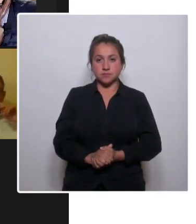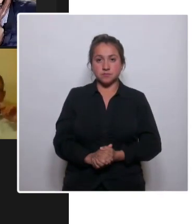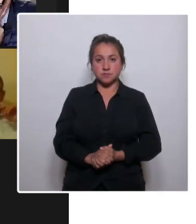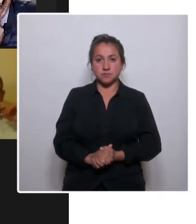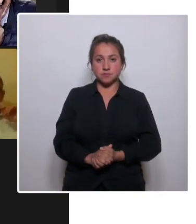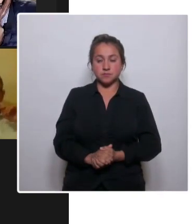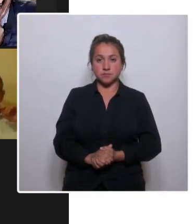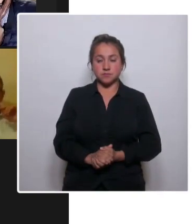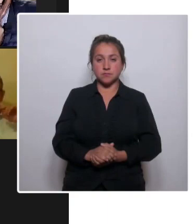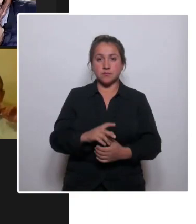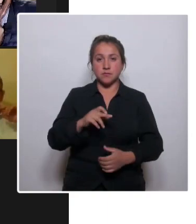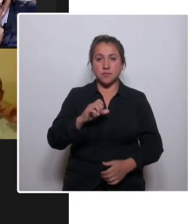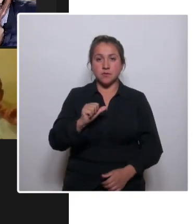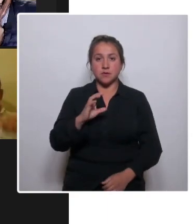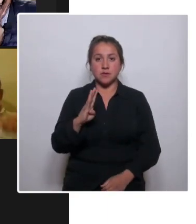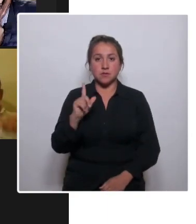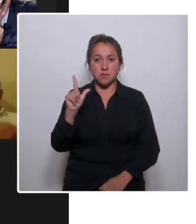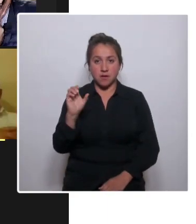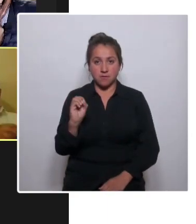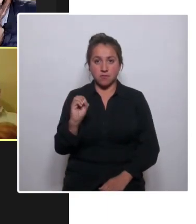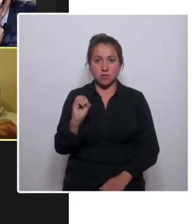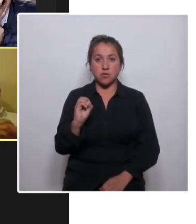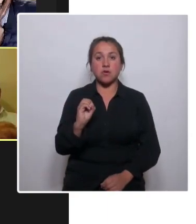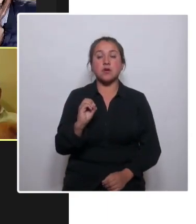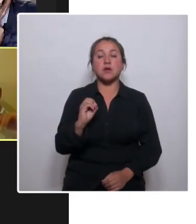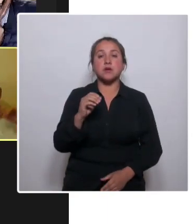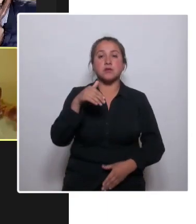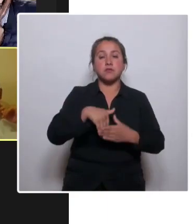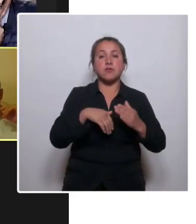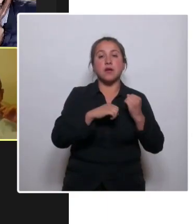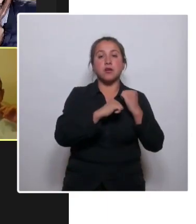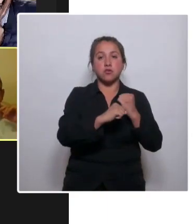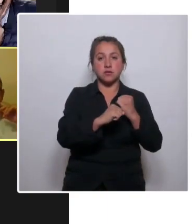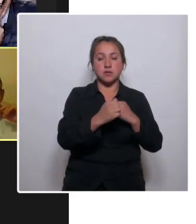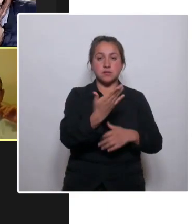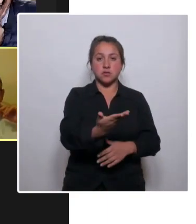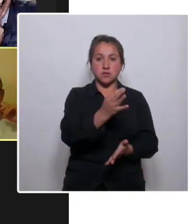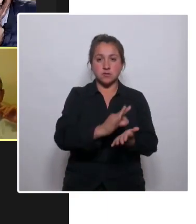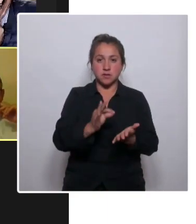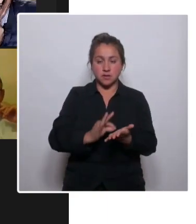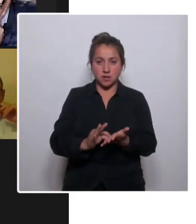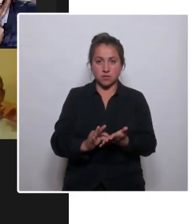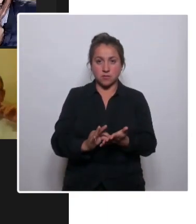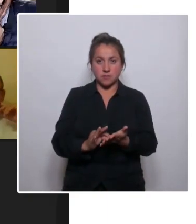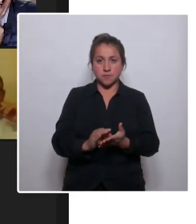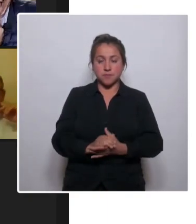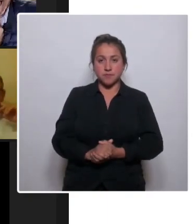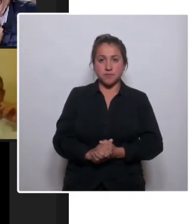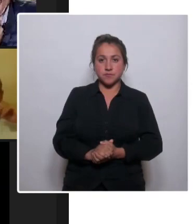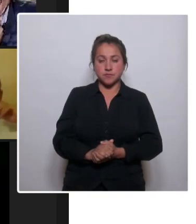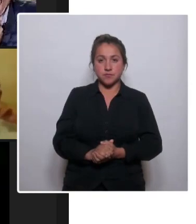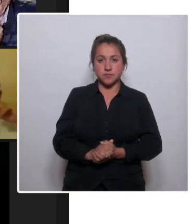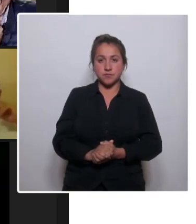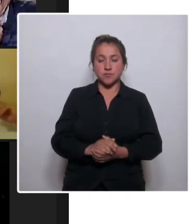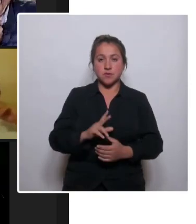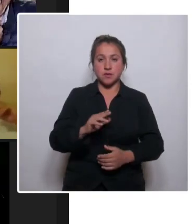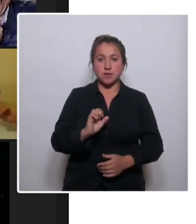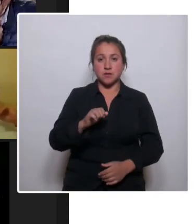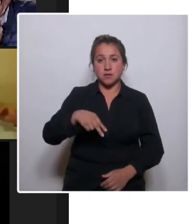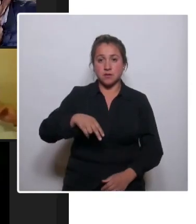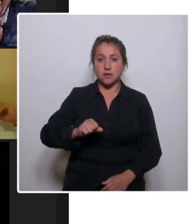Convencional Pablo Tolosa. En contra, señor secretario. Convencional Renato